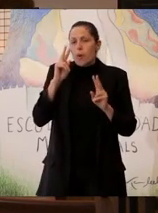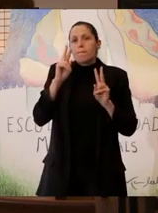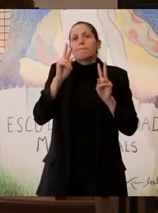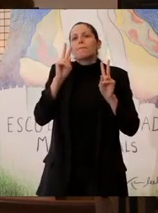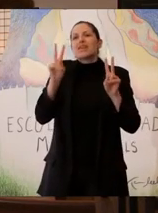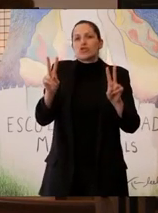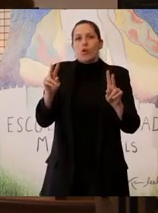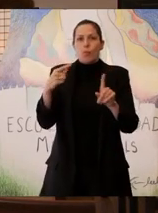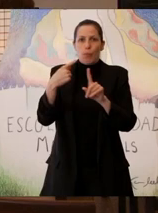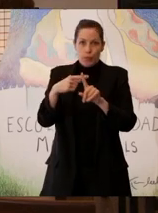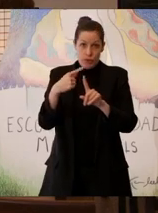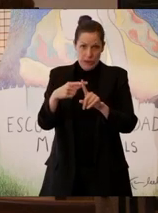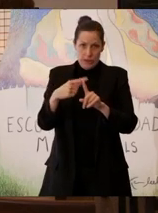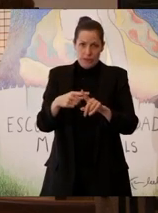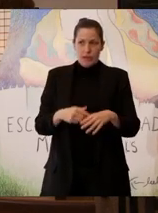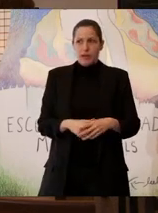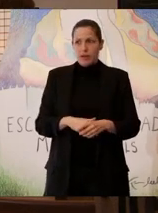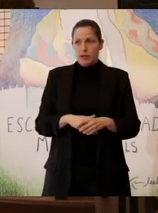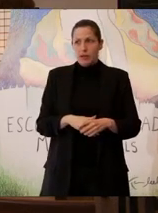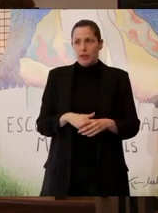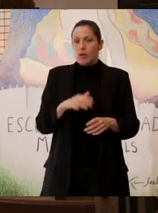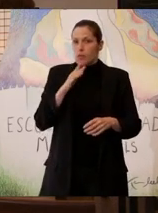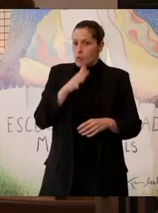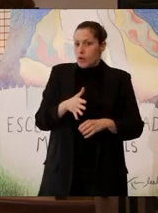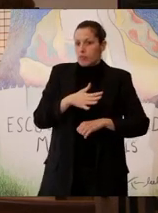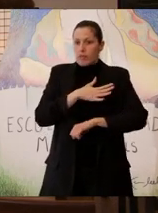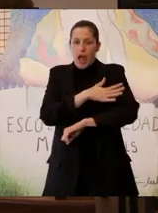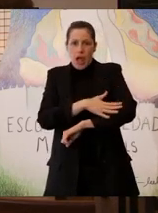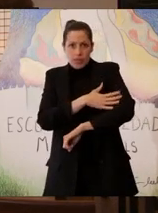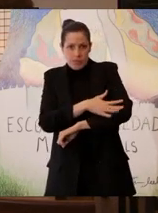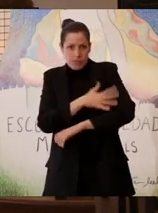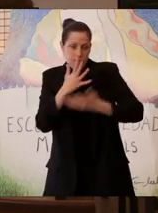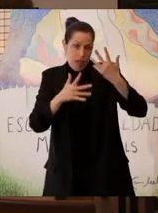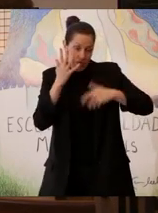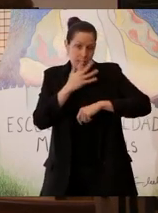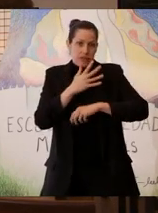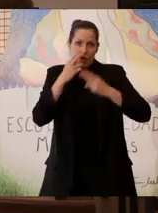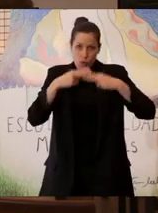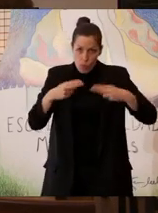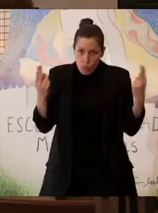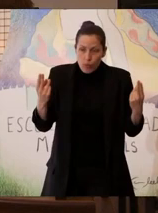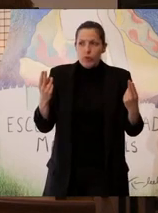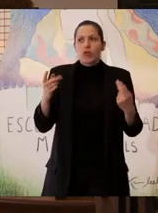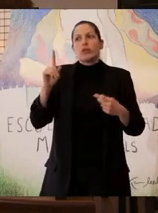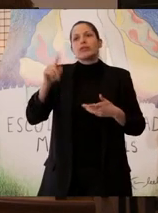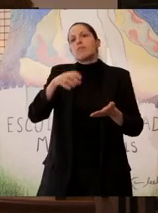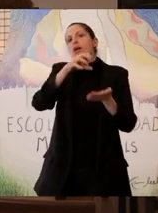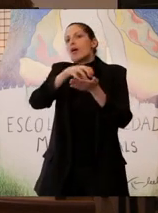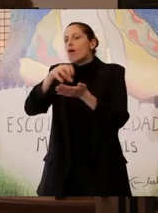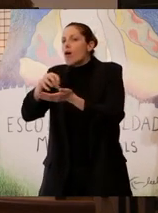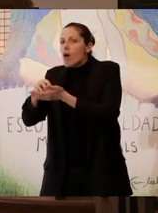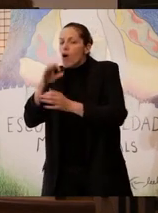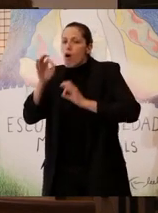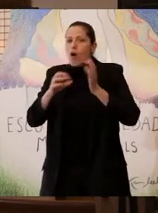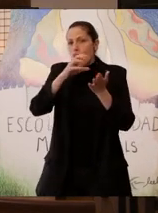positiva, si las administraciones públicas y los órganos jurisdiccionales y todos los operadores jurídicos